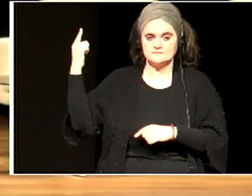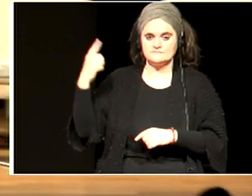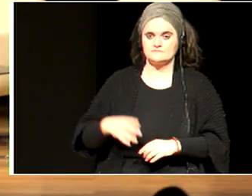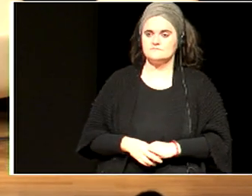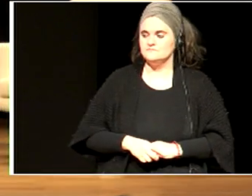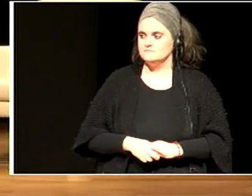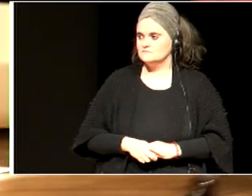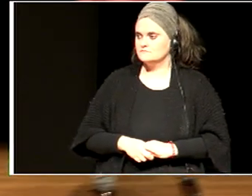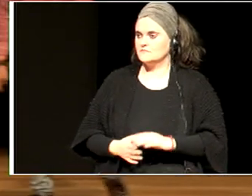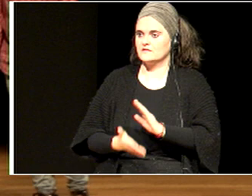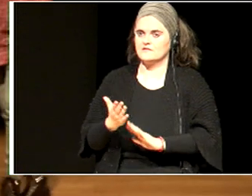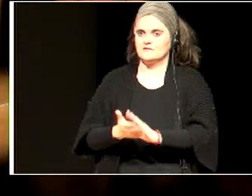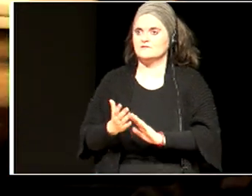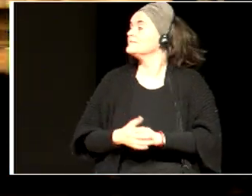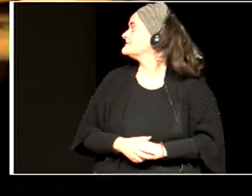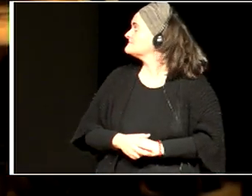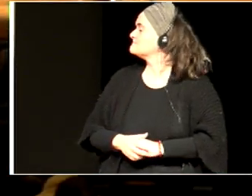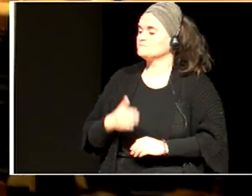herrera gracias